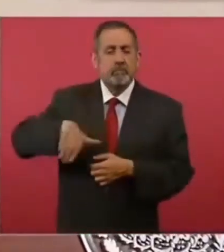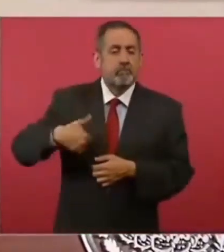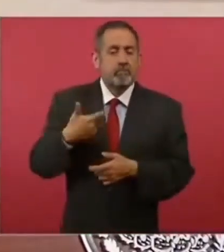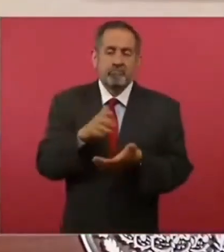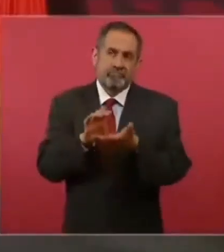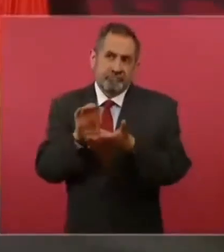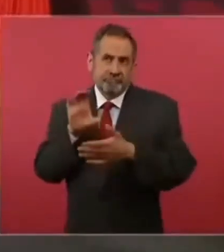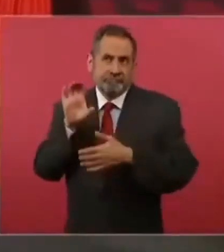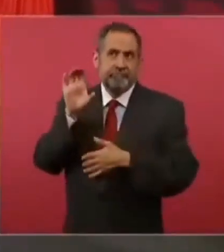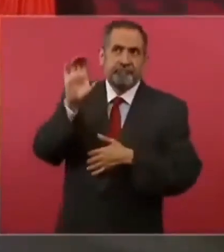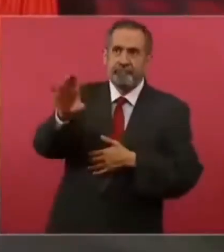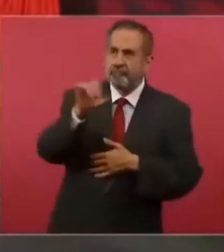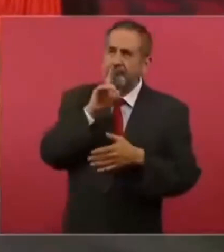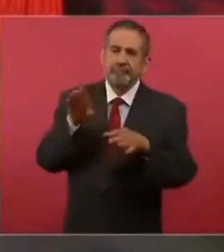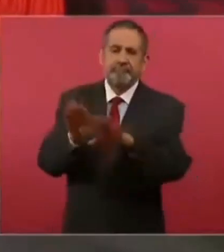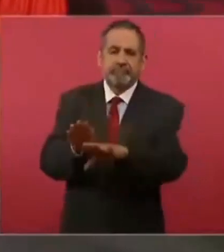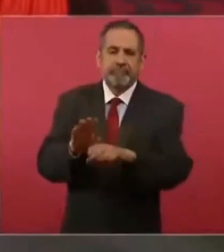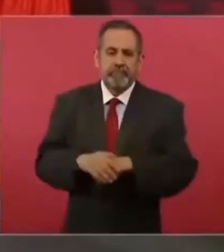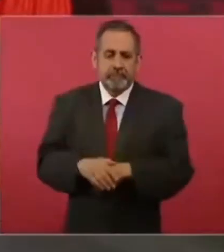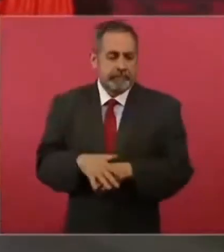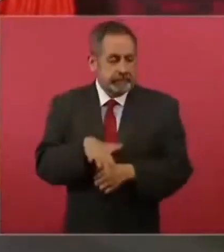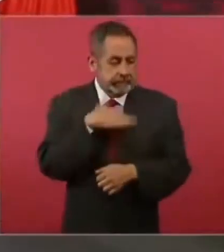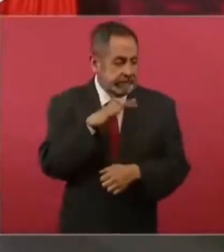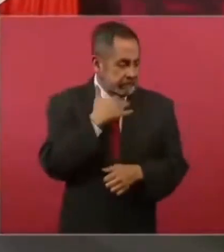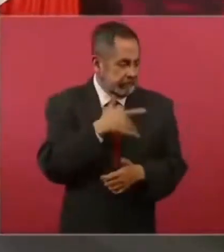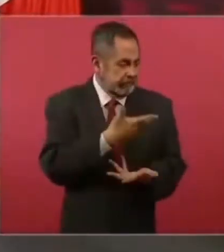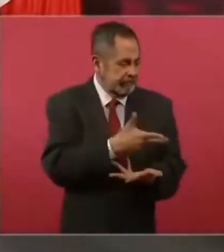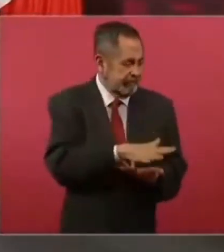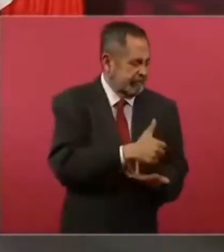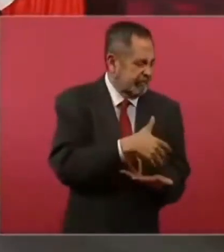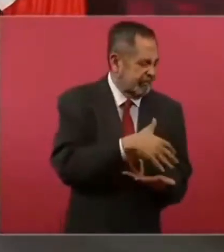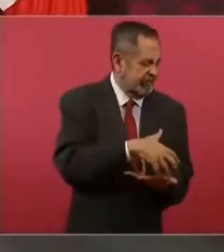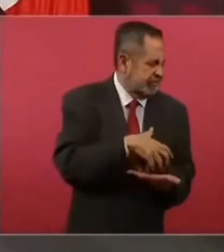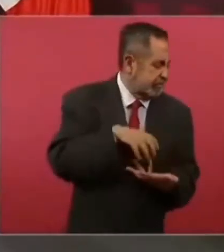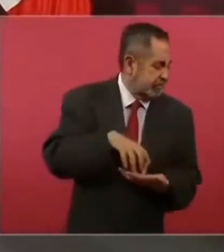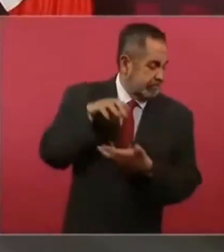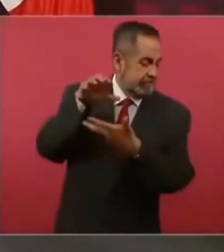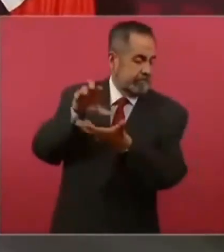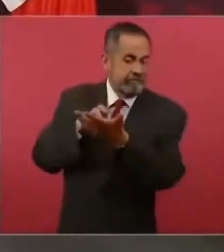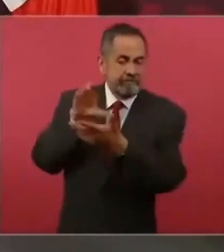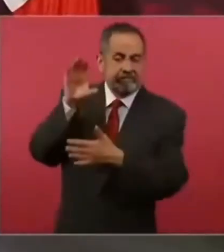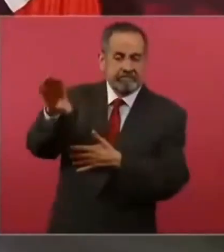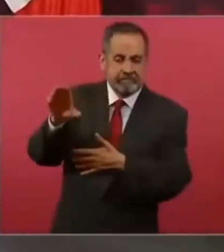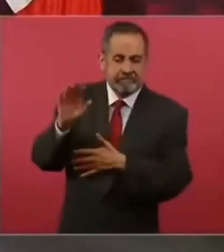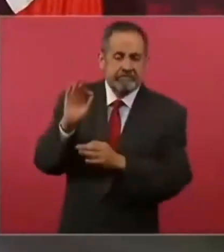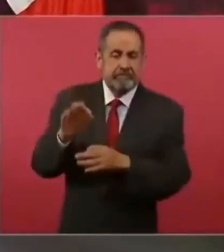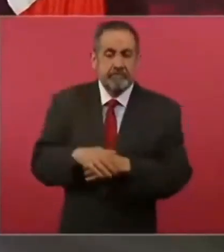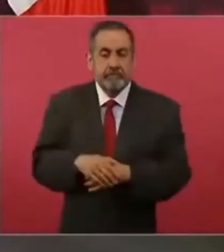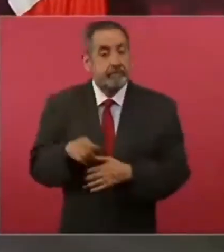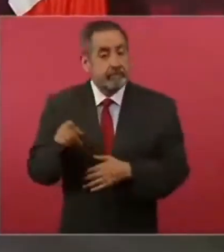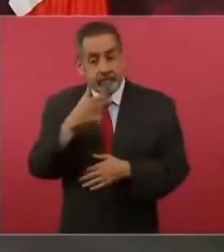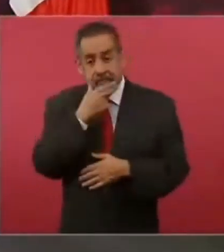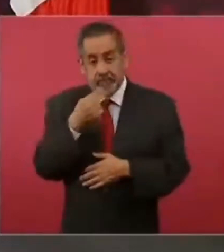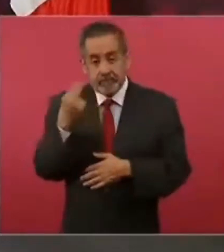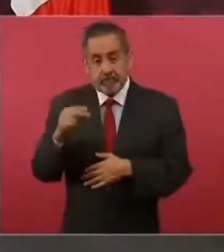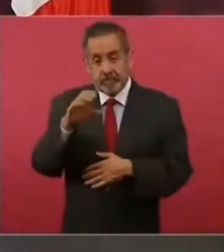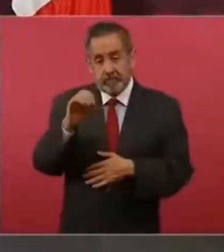dinero de procedencia ilícita. Y el señor Collado allá tenía